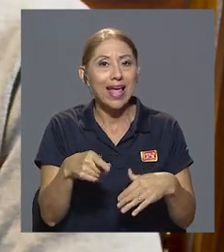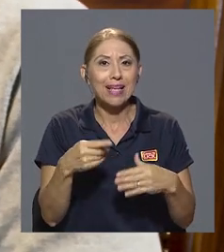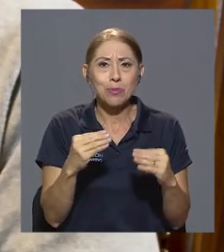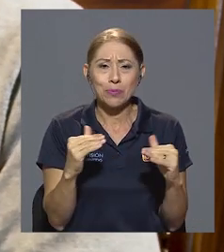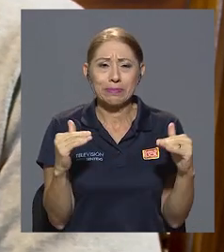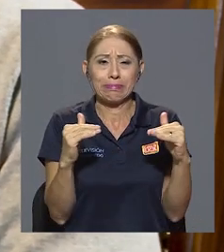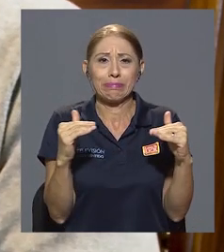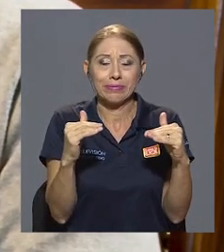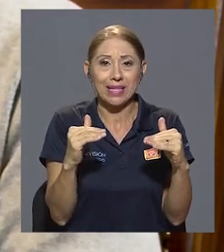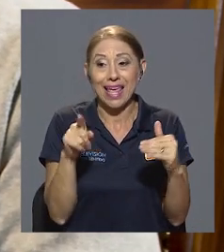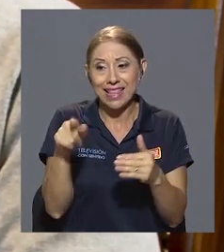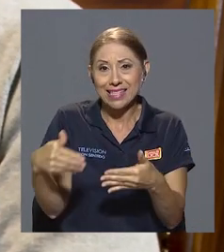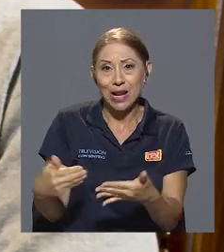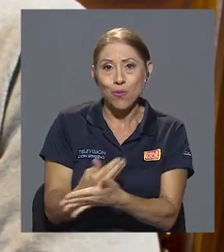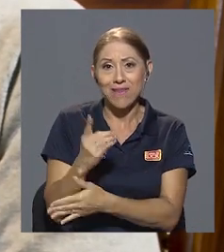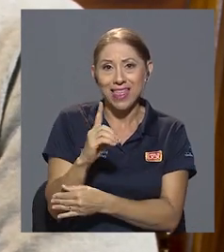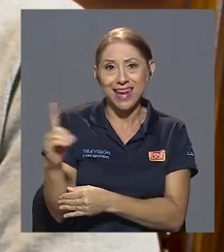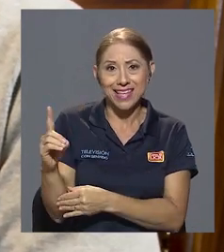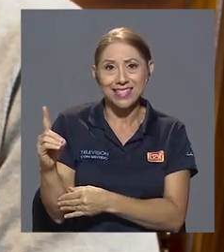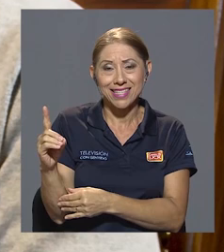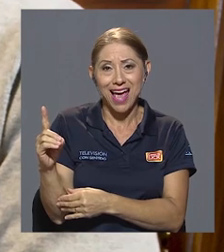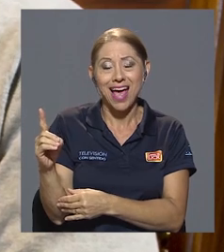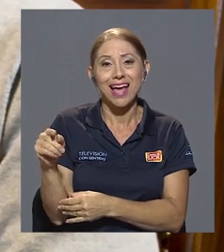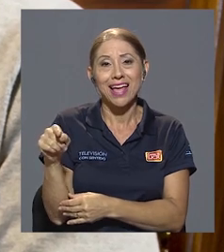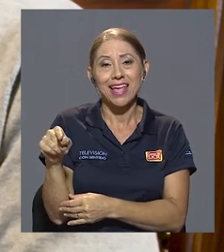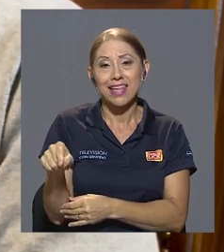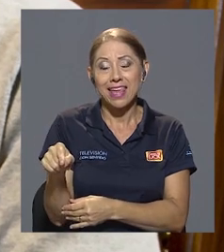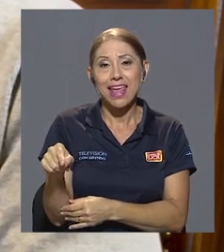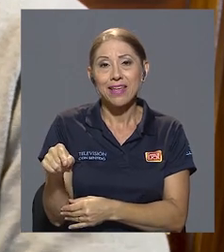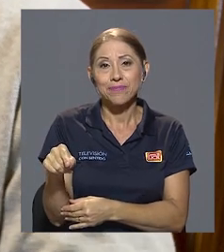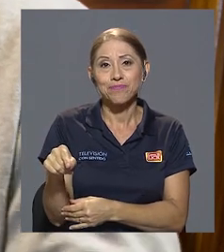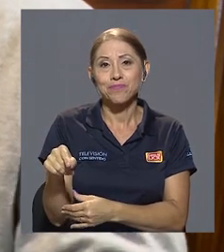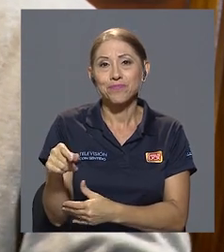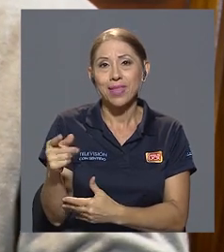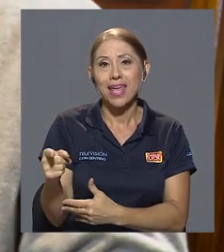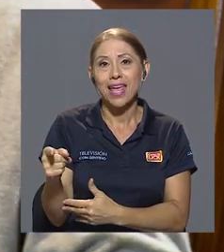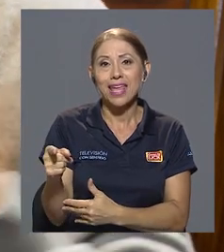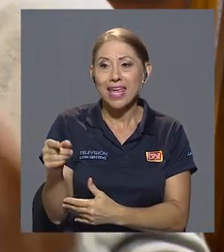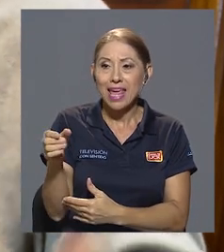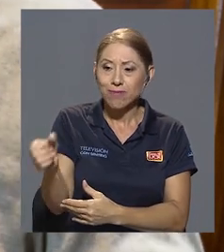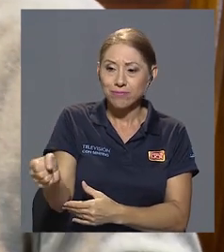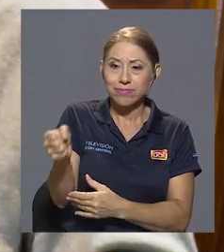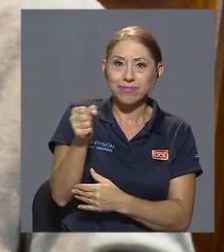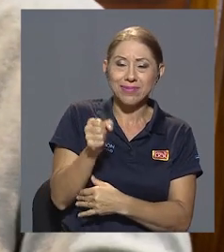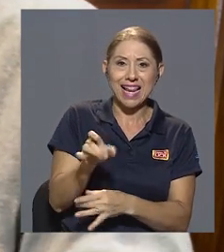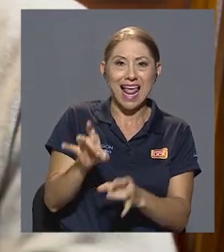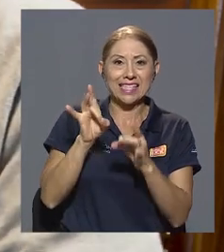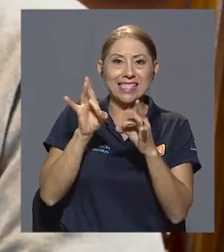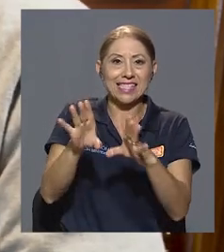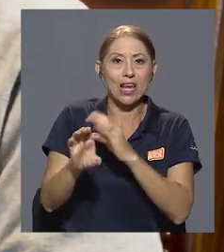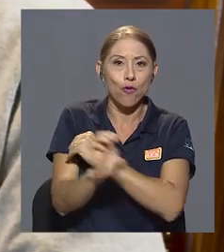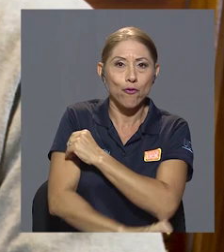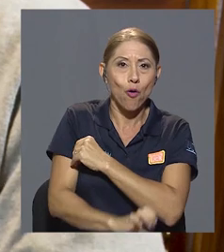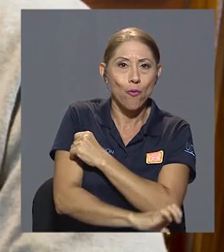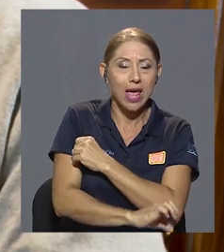esa nueva derecha que coloca la xenofobia volante inmigración